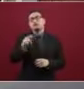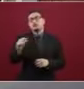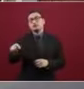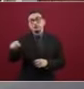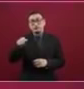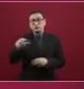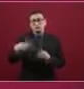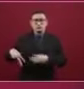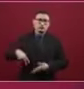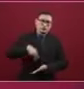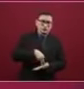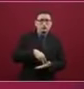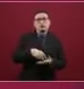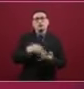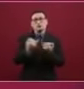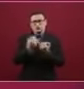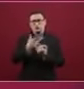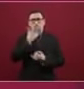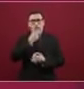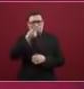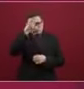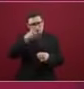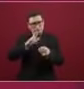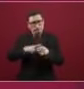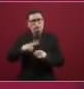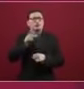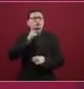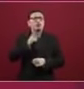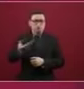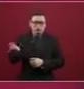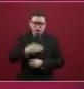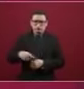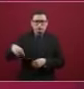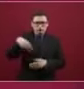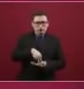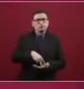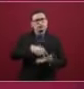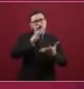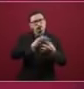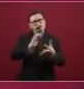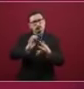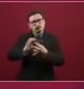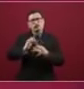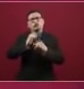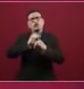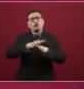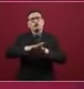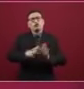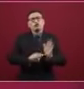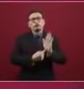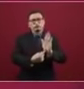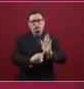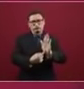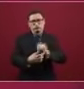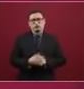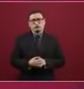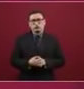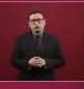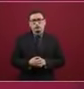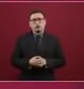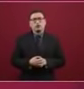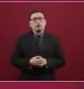venga aquí y el director de Pemex y se den a conocer cuáles son las